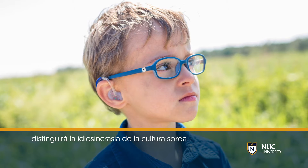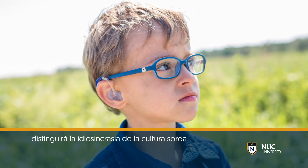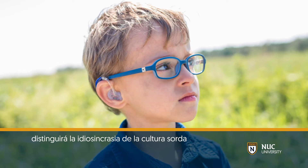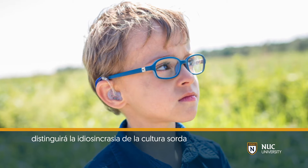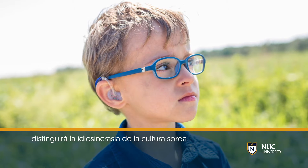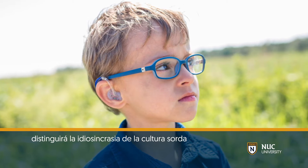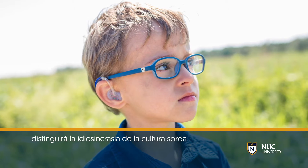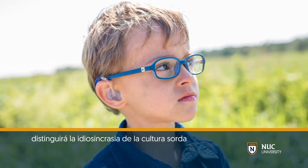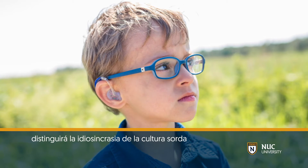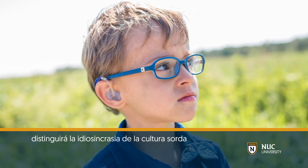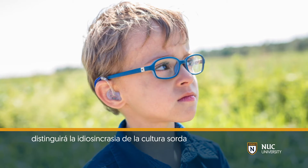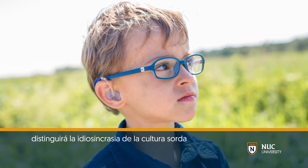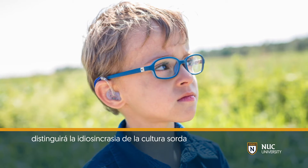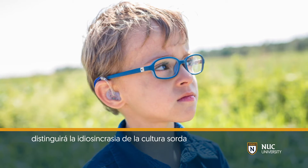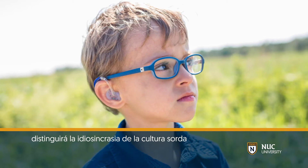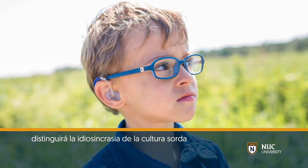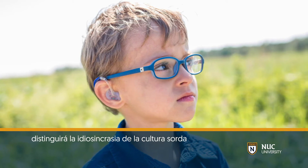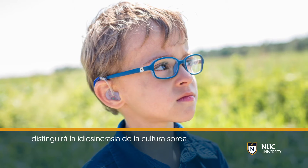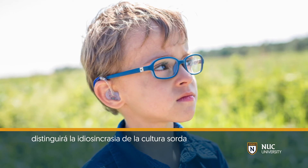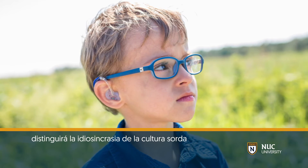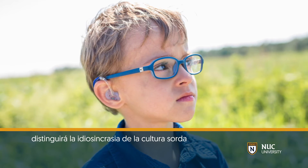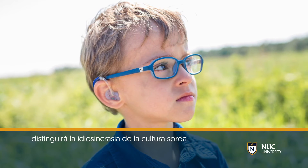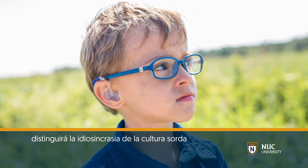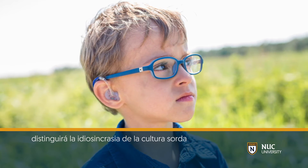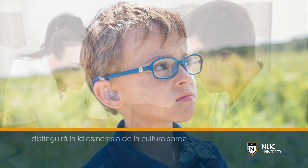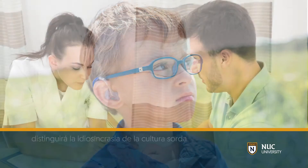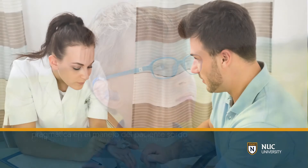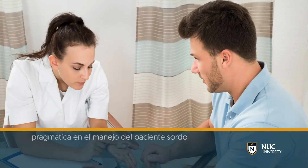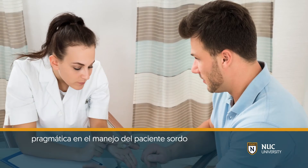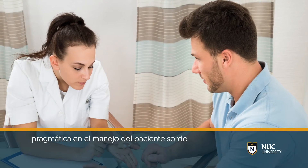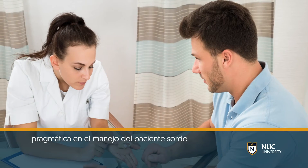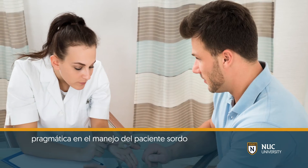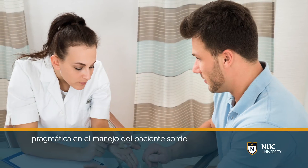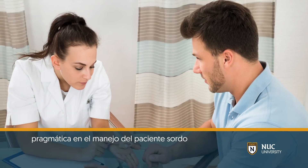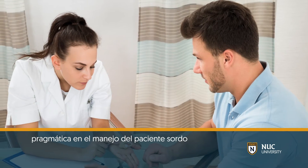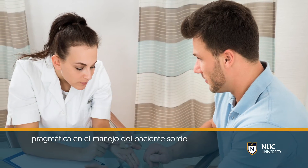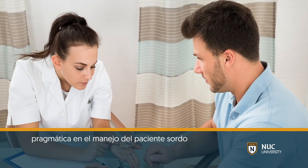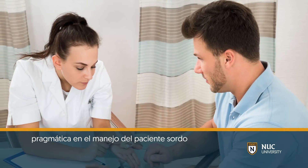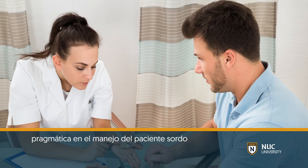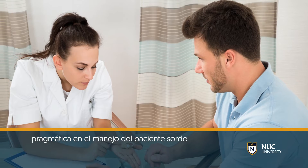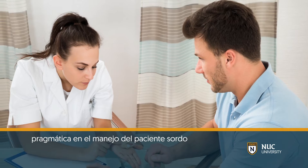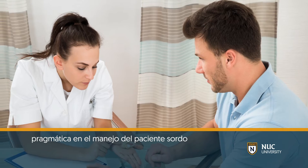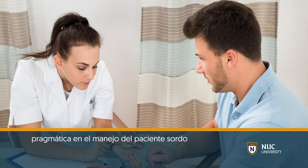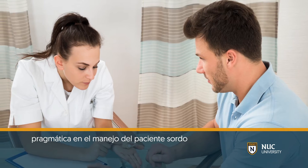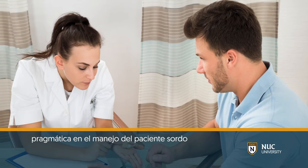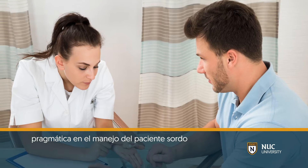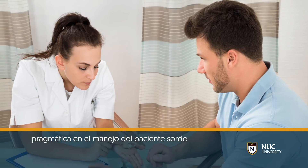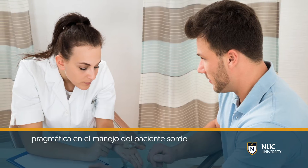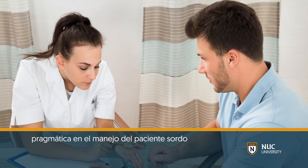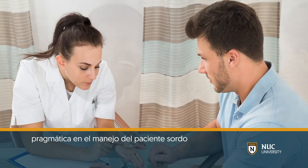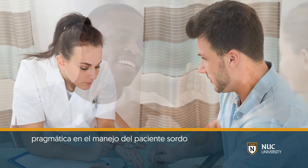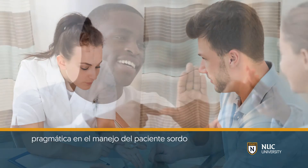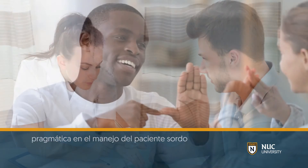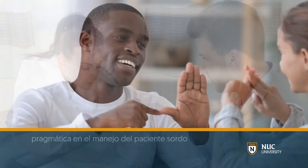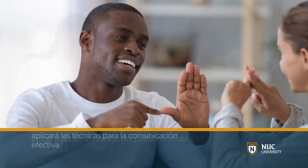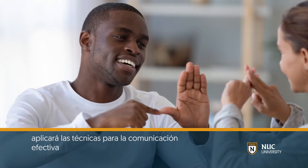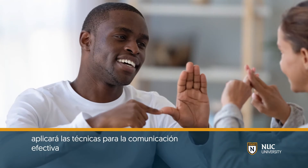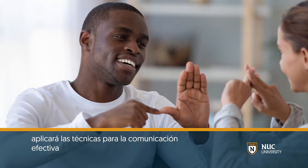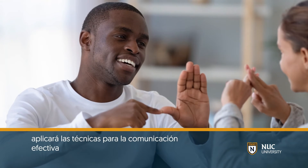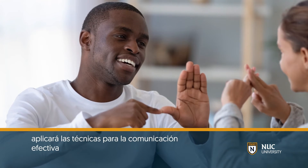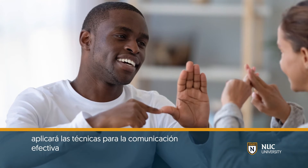el estudio de aspectos importantes relacionados con la pragmática en el manejo del paciente sordo.